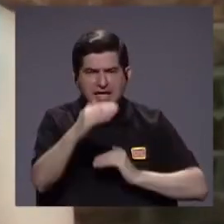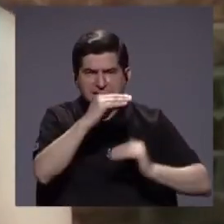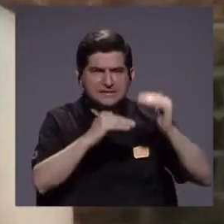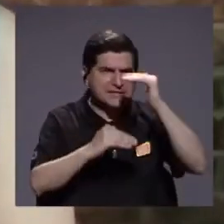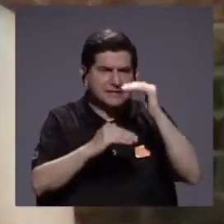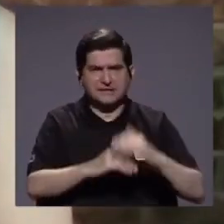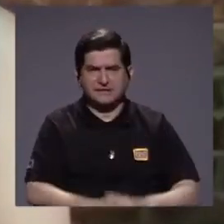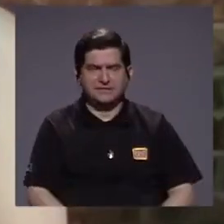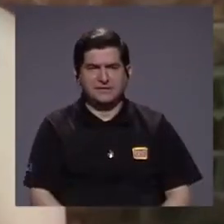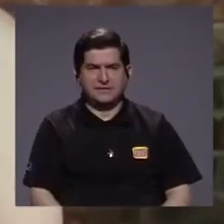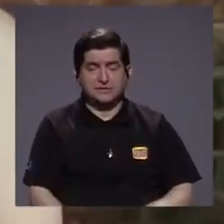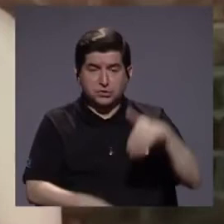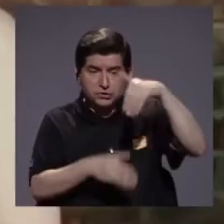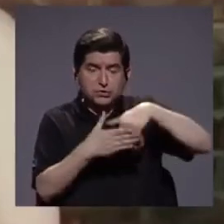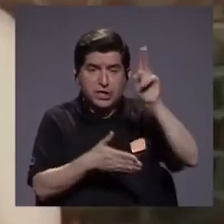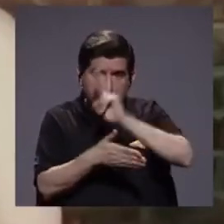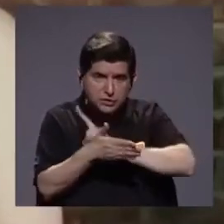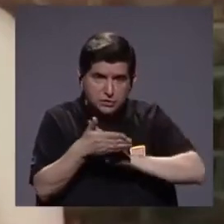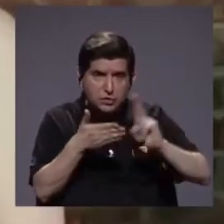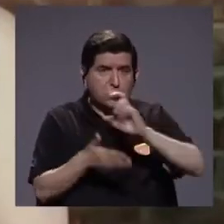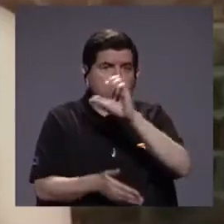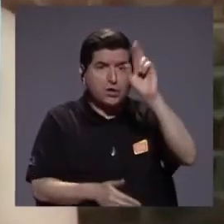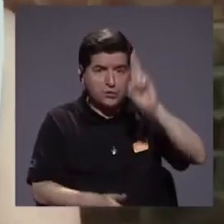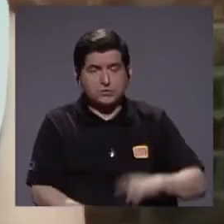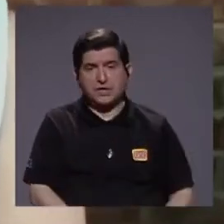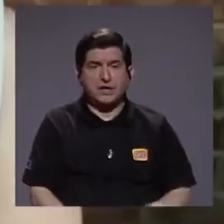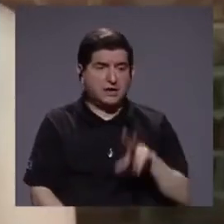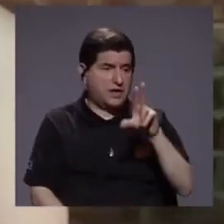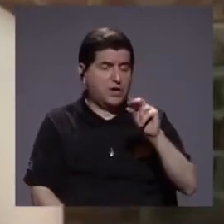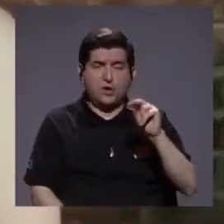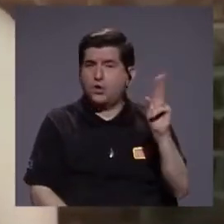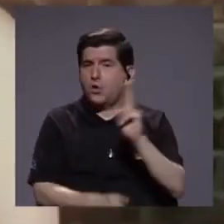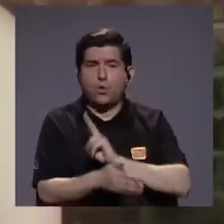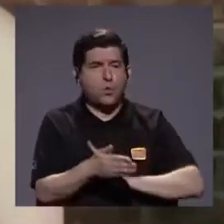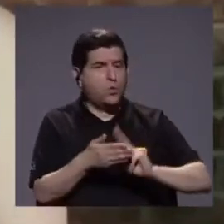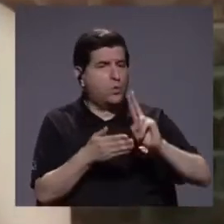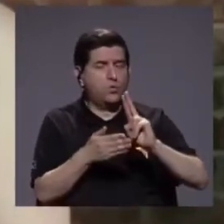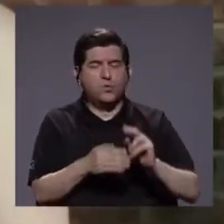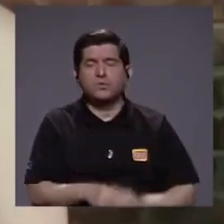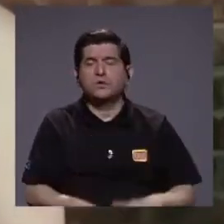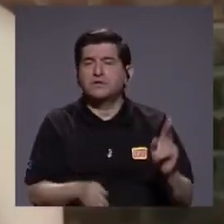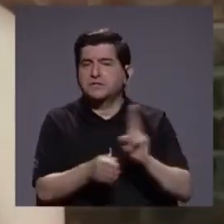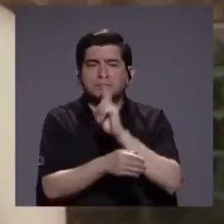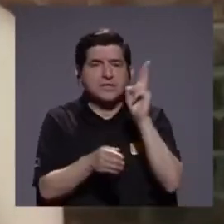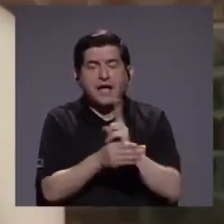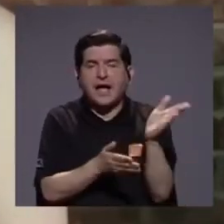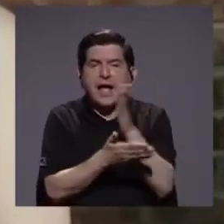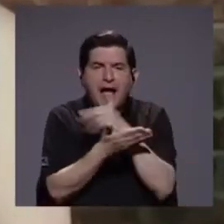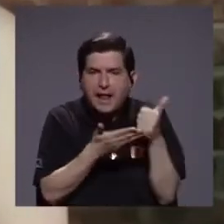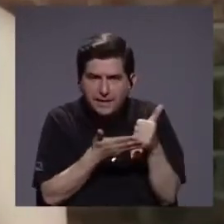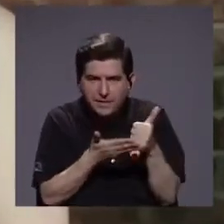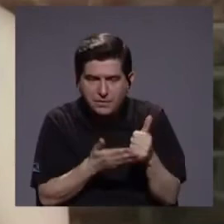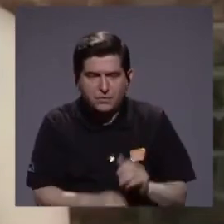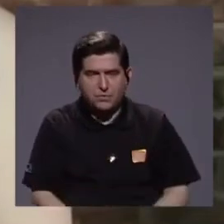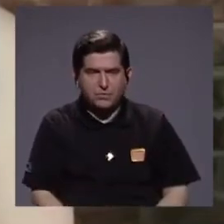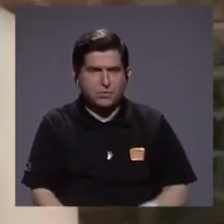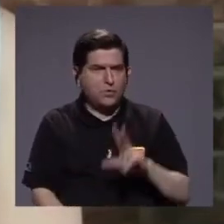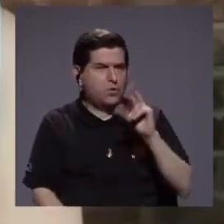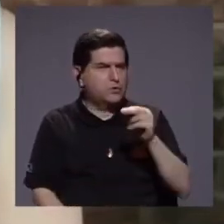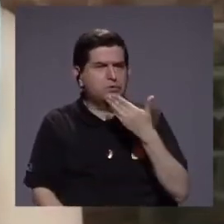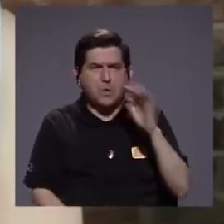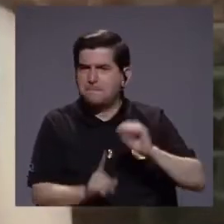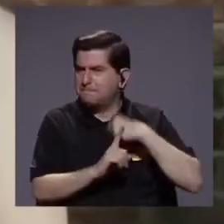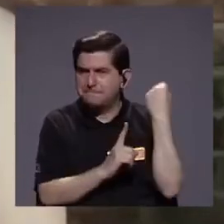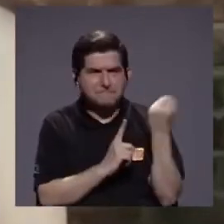6 edificios en la Universidad de Costa Rica que no se están utilizando. Algunos de ellos no están en tan